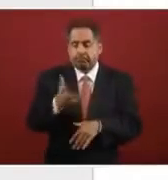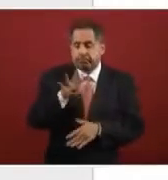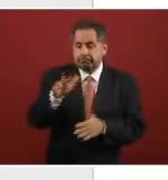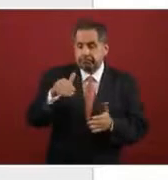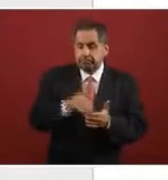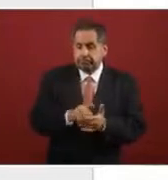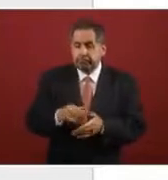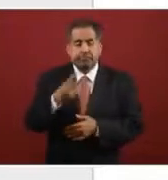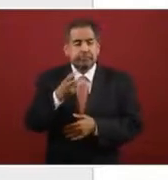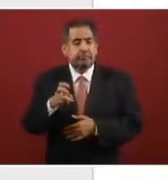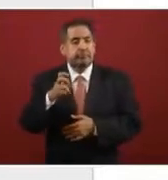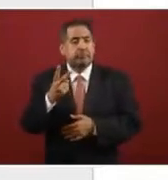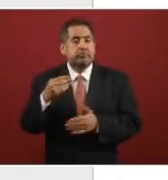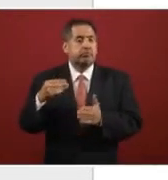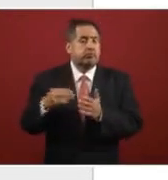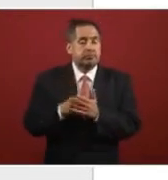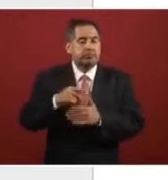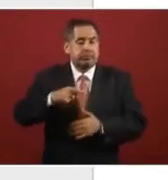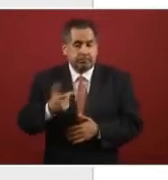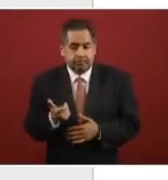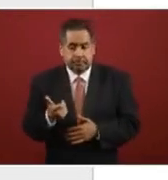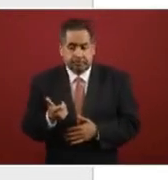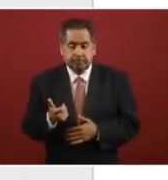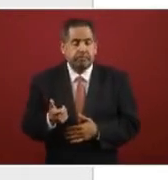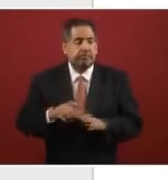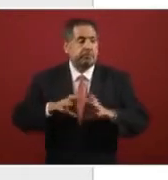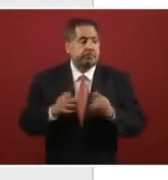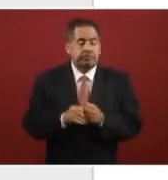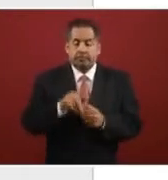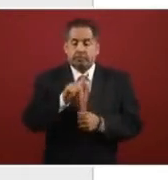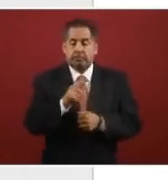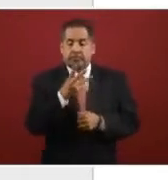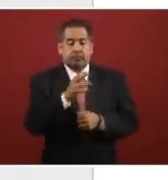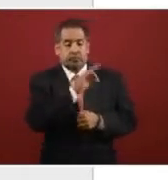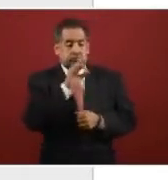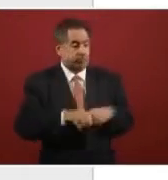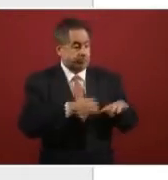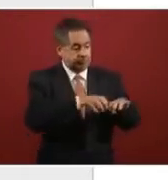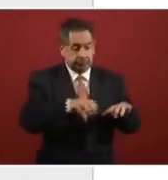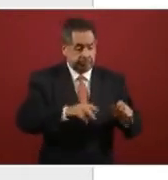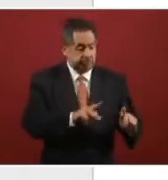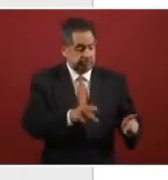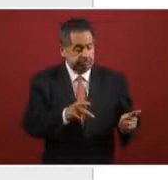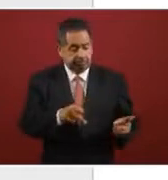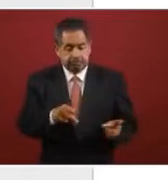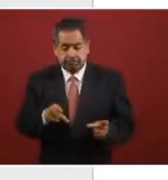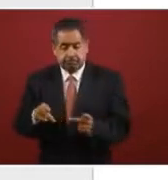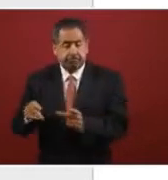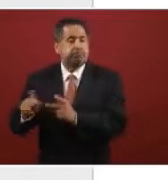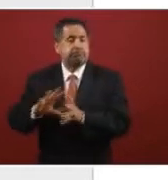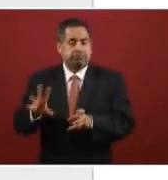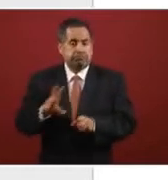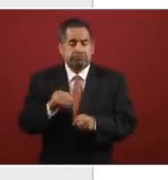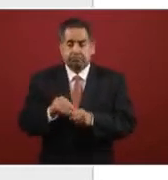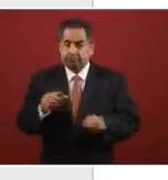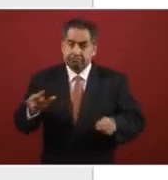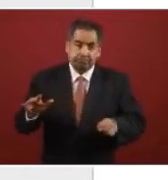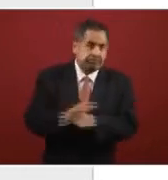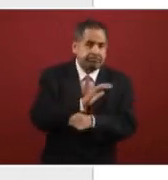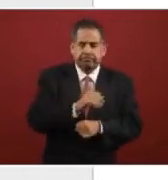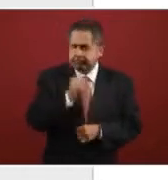10 million Fueron pesos. alrededor del 74% de los lotes lo que vendimos. It was No about se